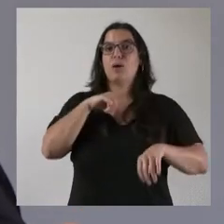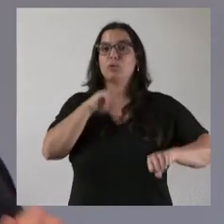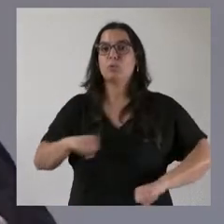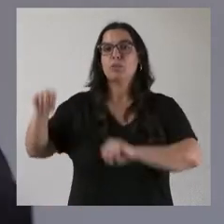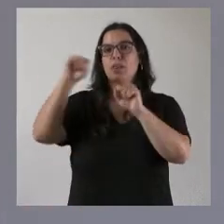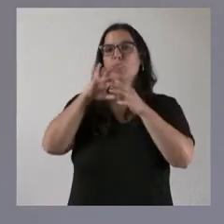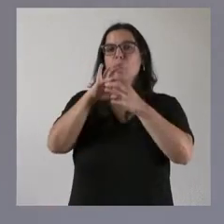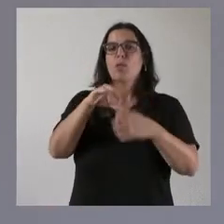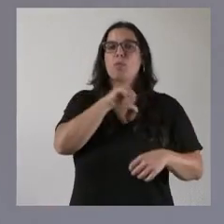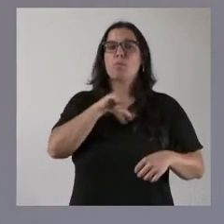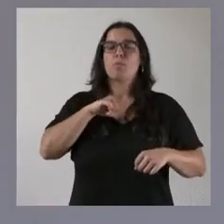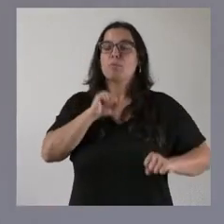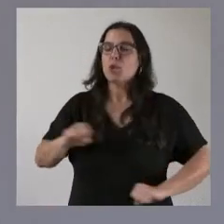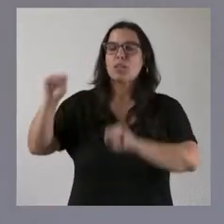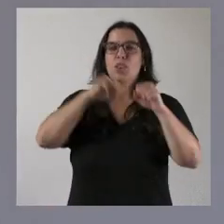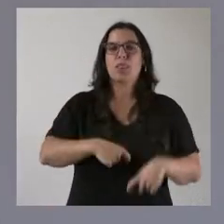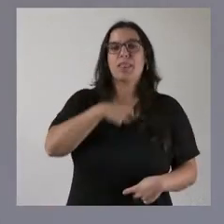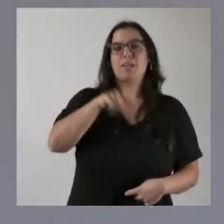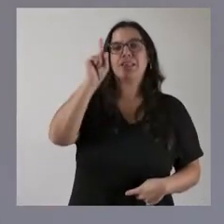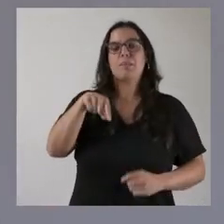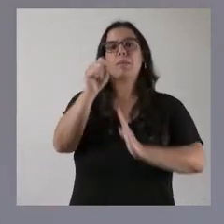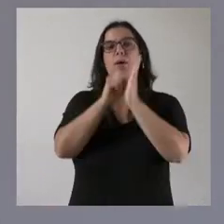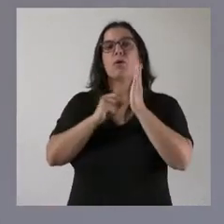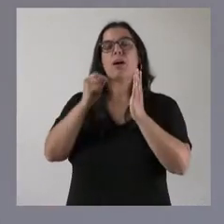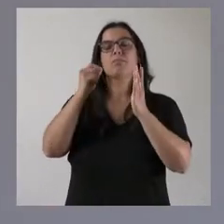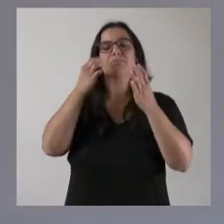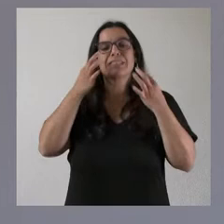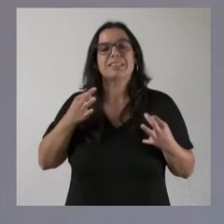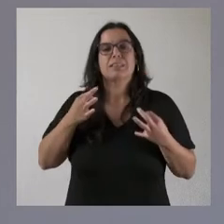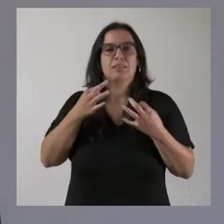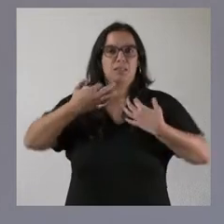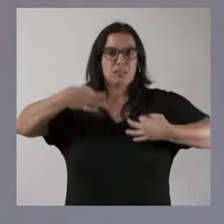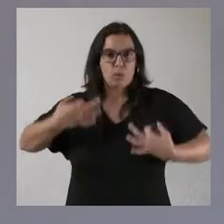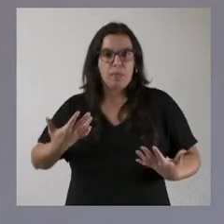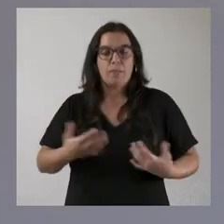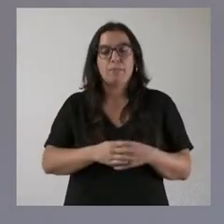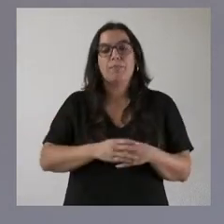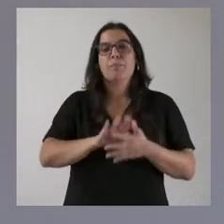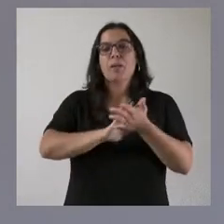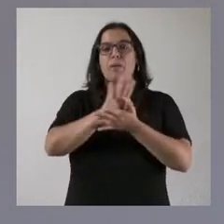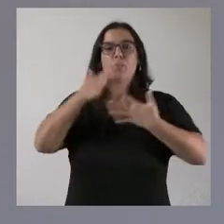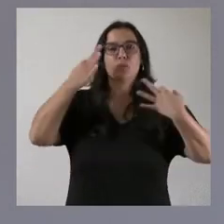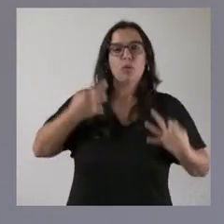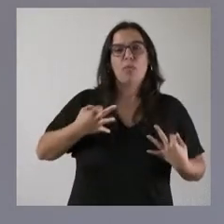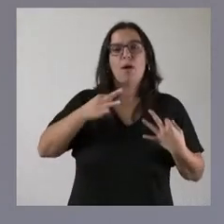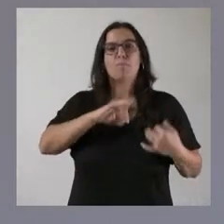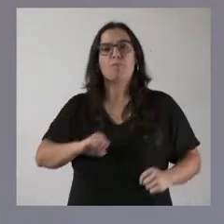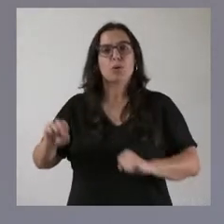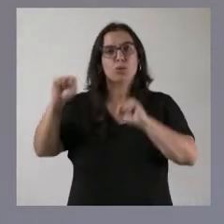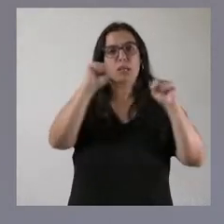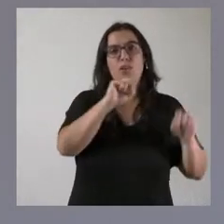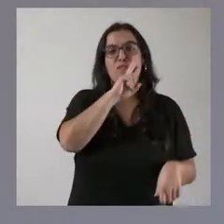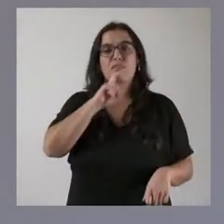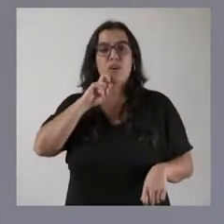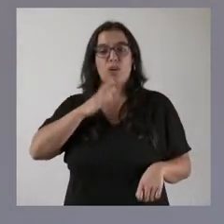civil y por tanto con las mejores de las condiciones de seguridad hablamos de seguridad hablamos de protección de valores que defendemos